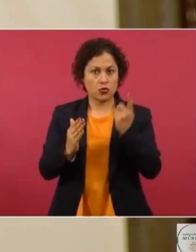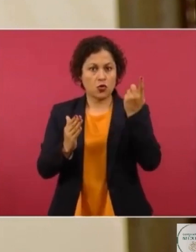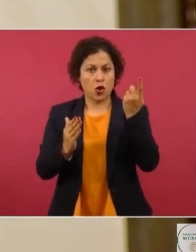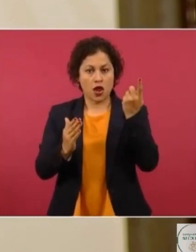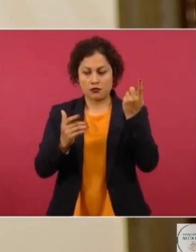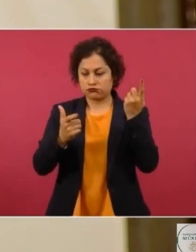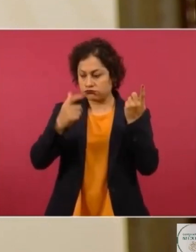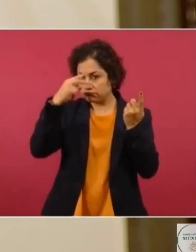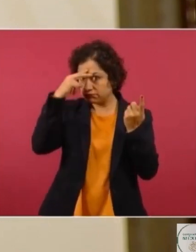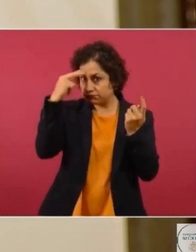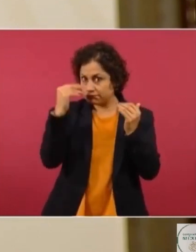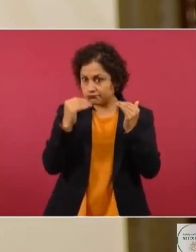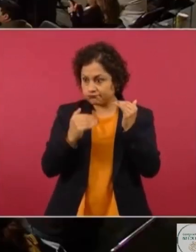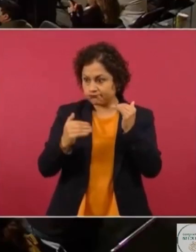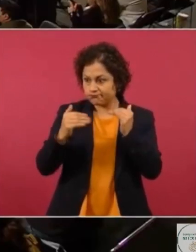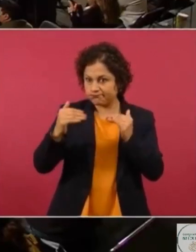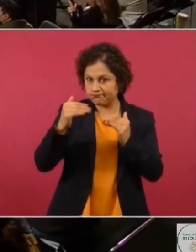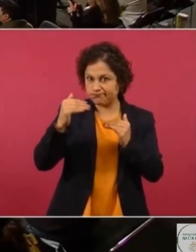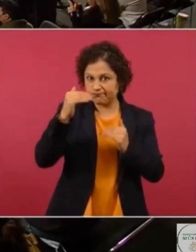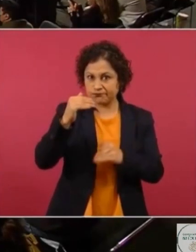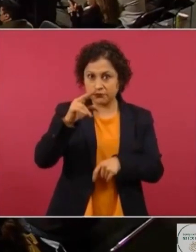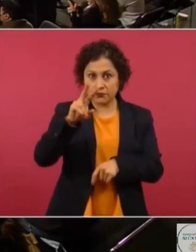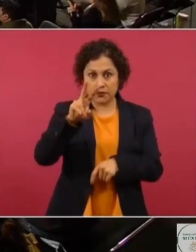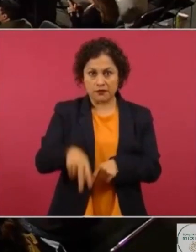en medio siglo.